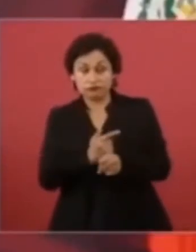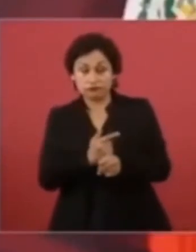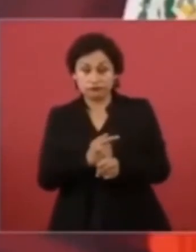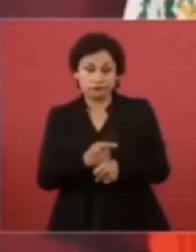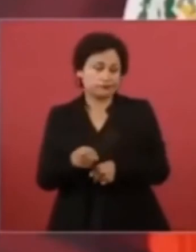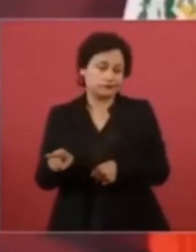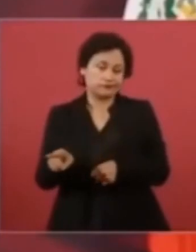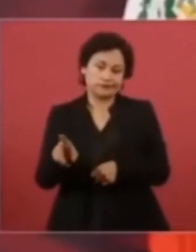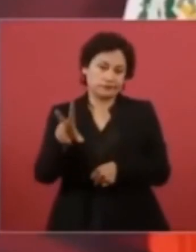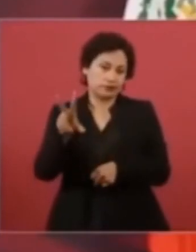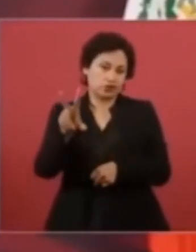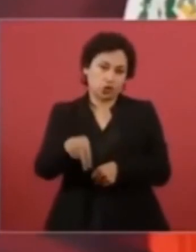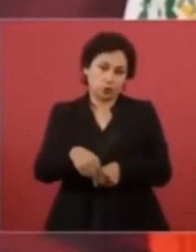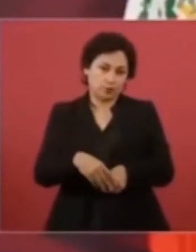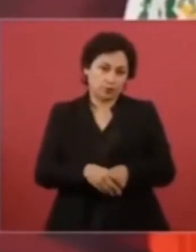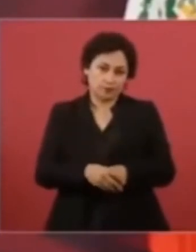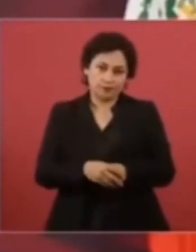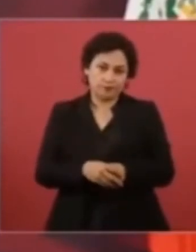Tampoco.